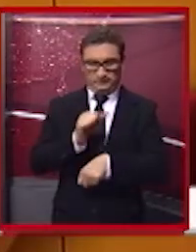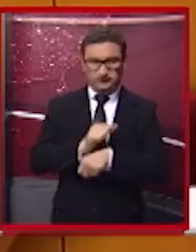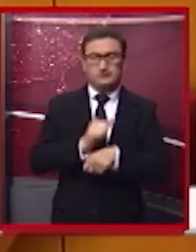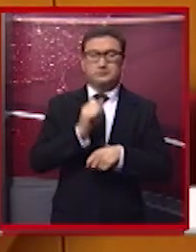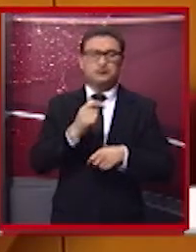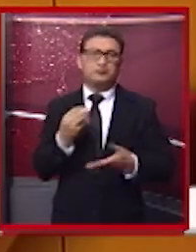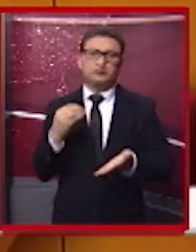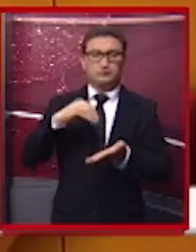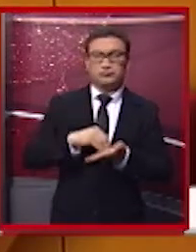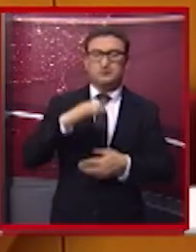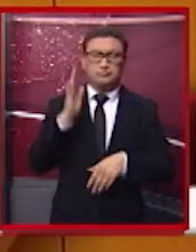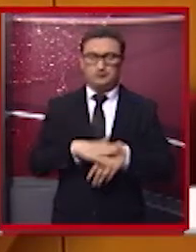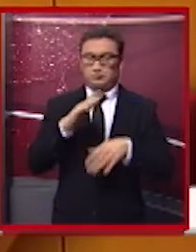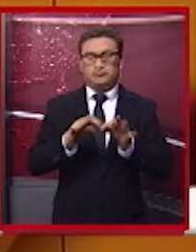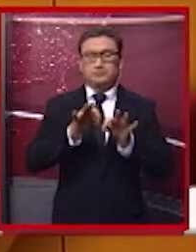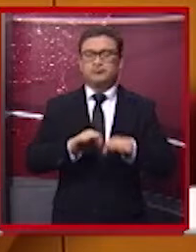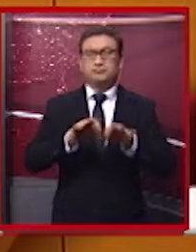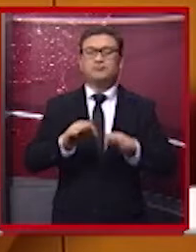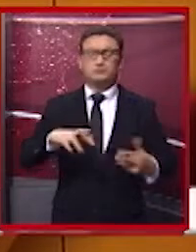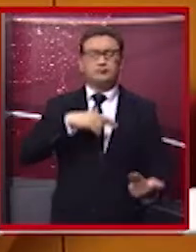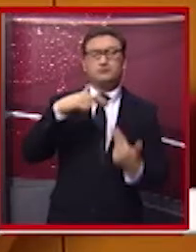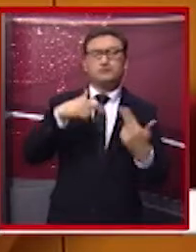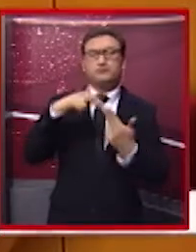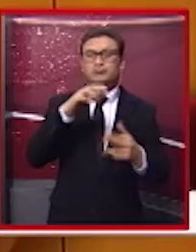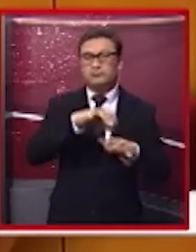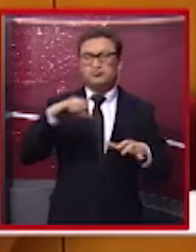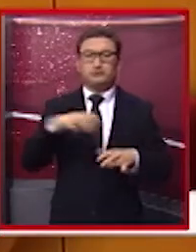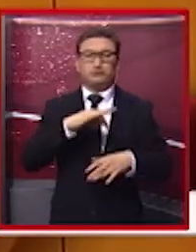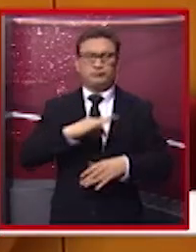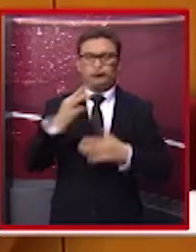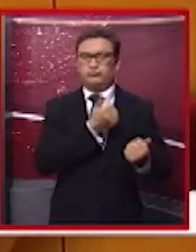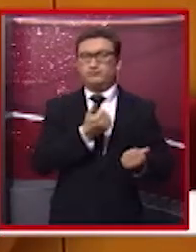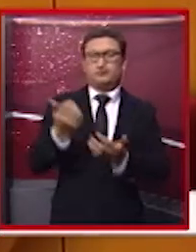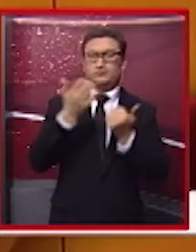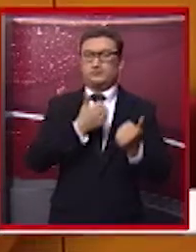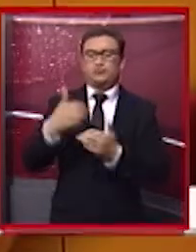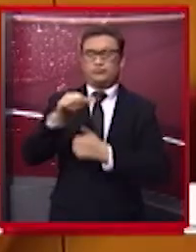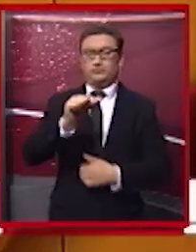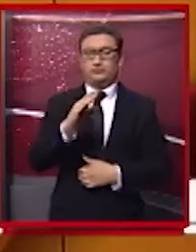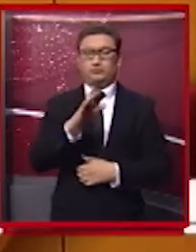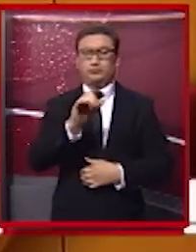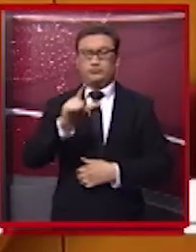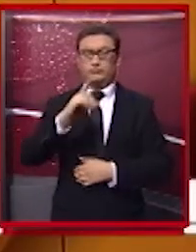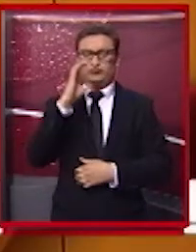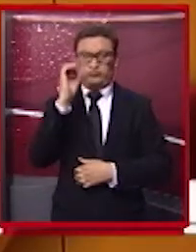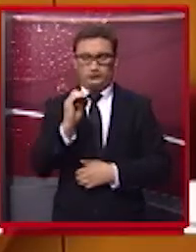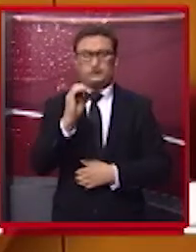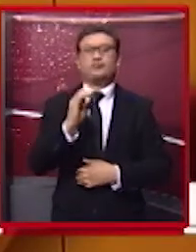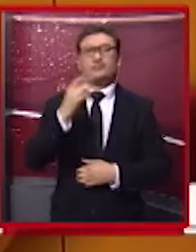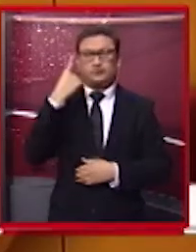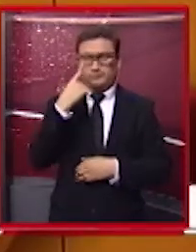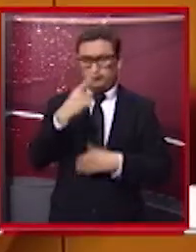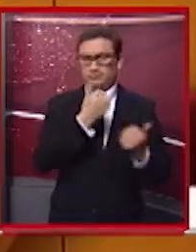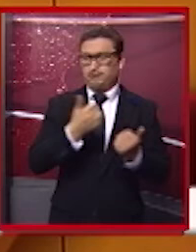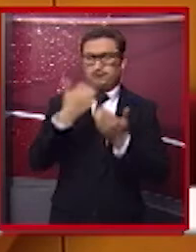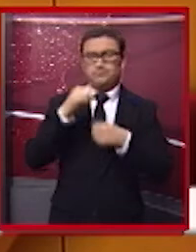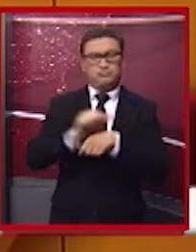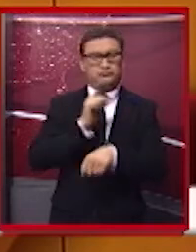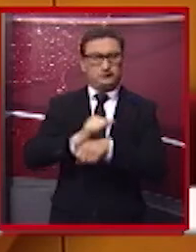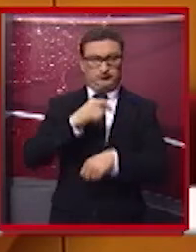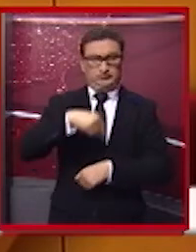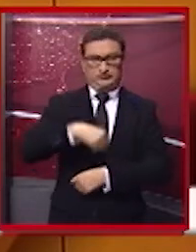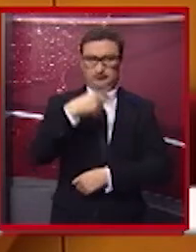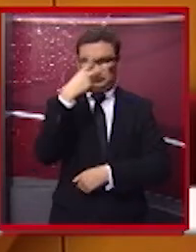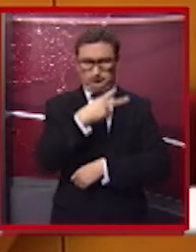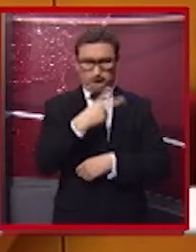aumenta el requerimiento de contenido regional que nos permite exportar a arancel cero y sin restricciones los automóviles que